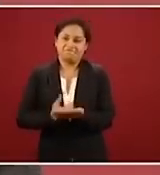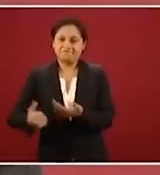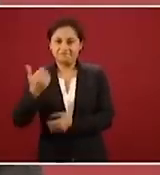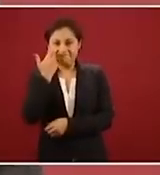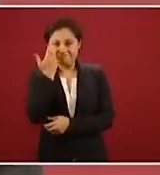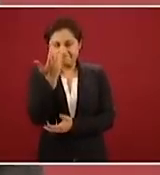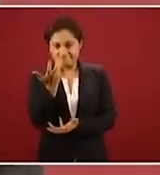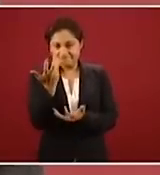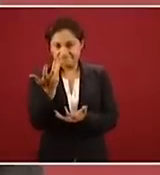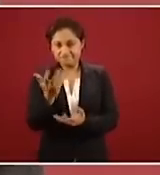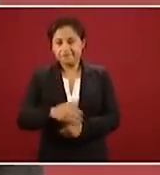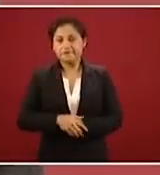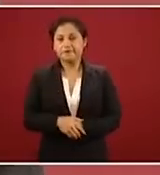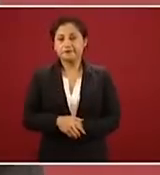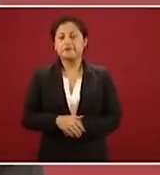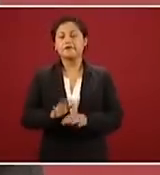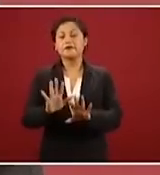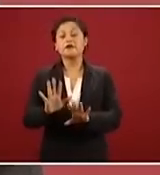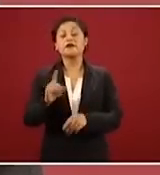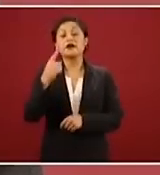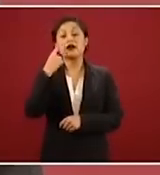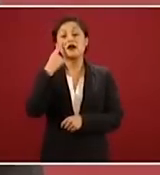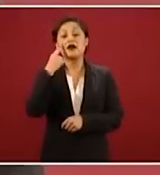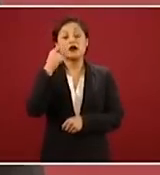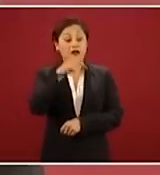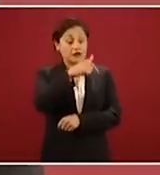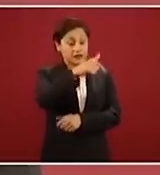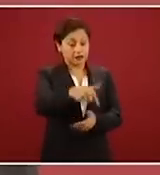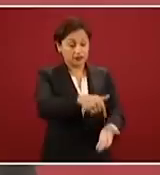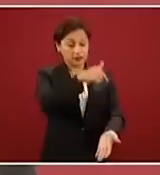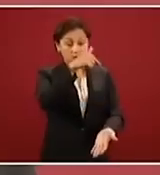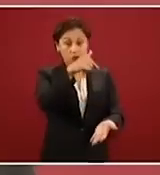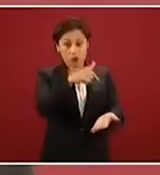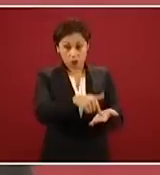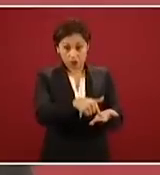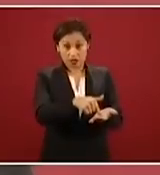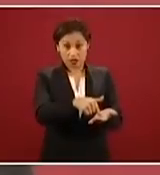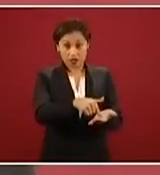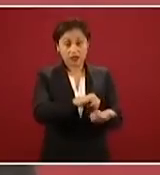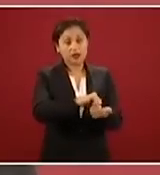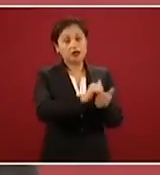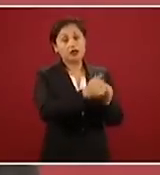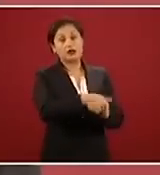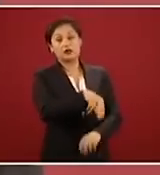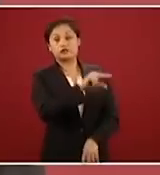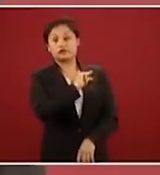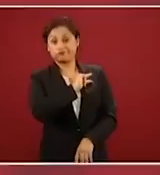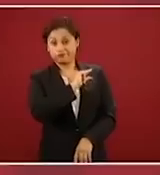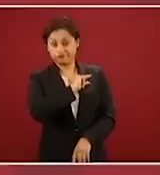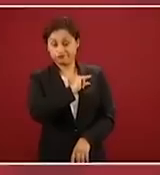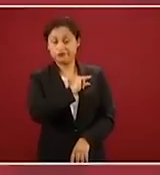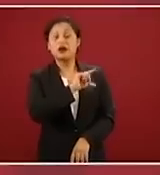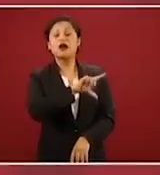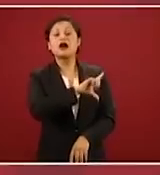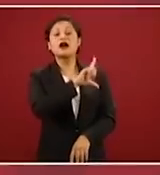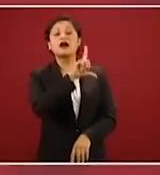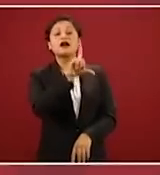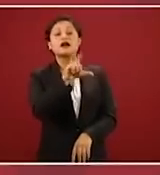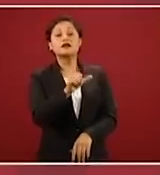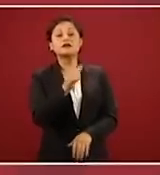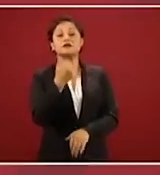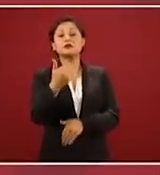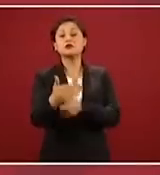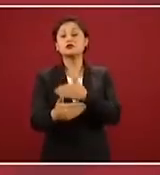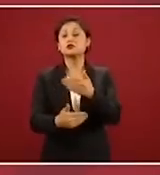Primero habían privatizado, ¿no?, la planta y luego la compran, pero años después.